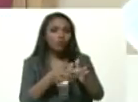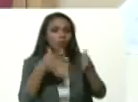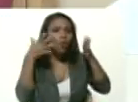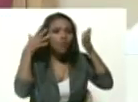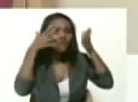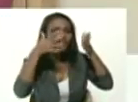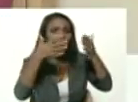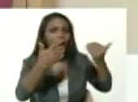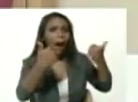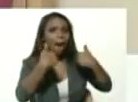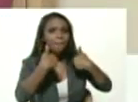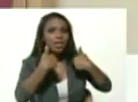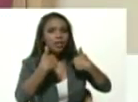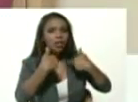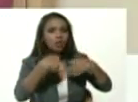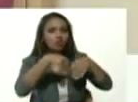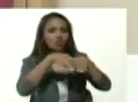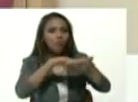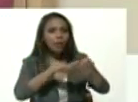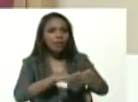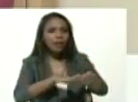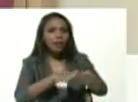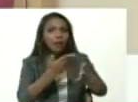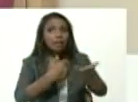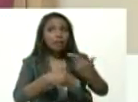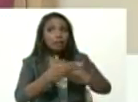recomendado suspender el servicio de metro.